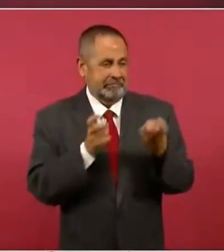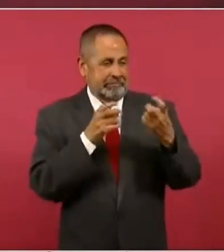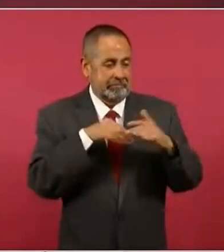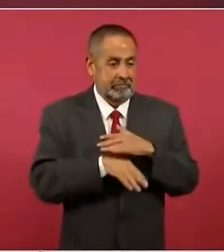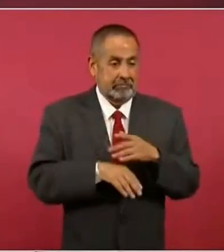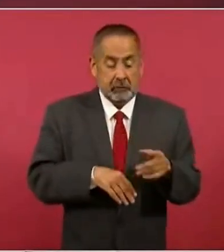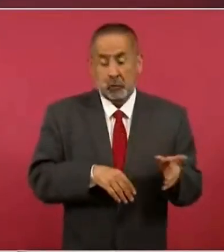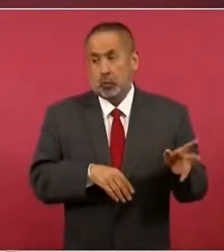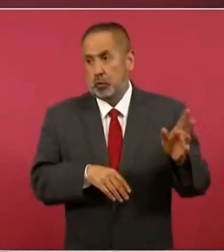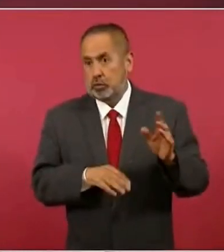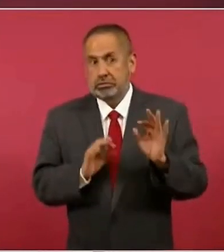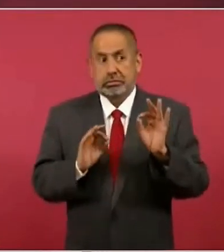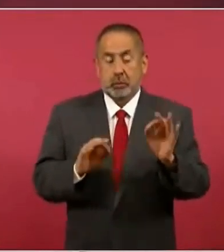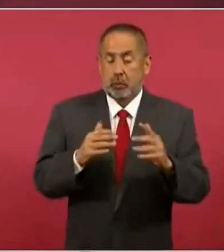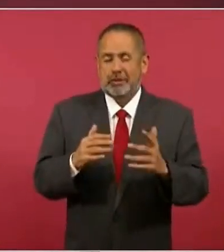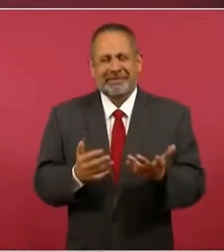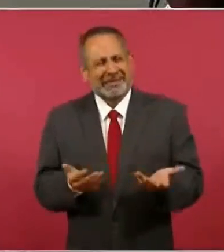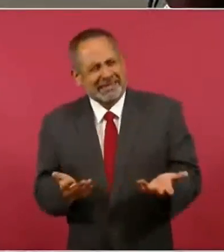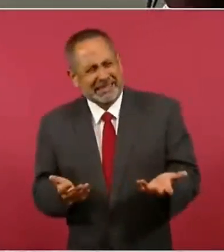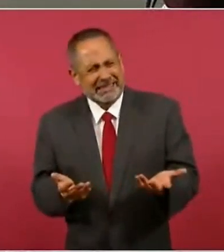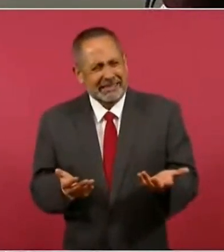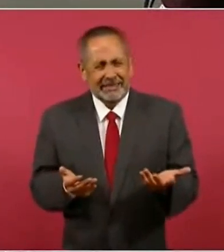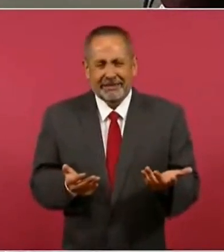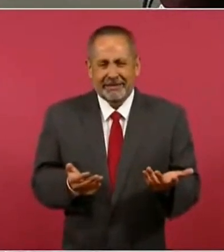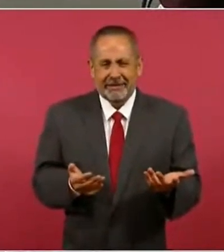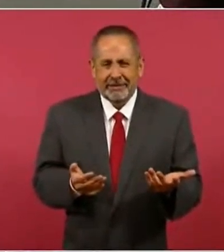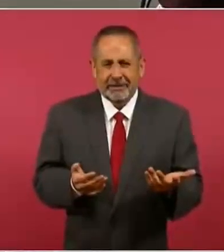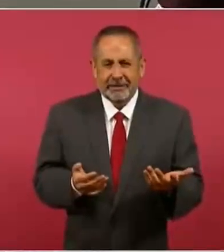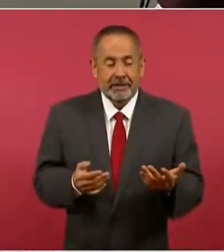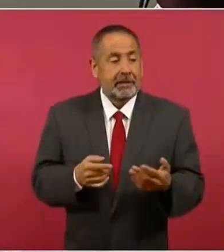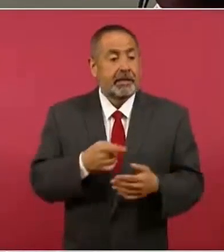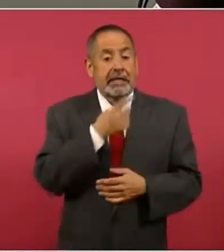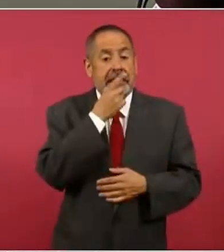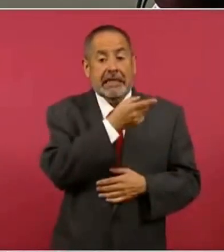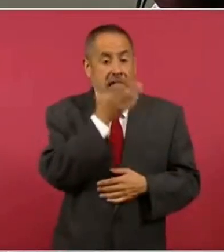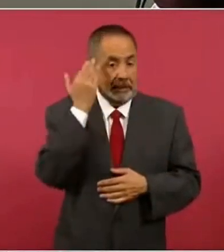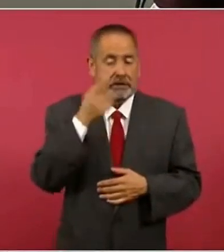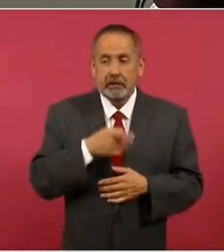decían este colarse